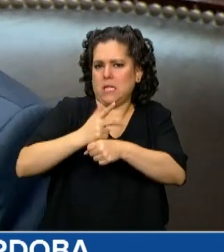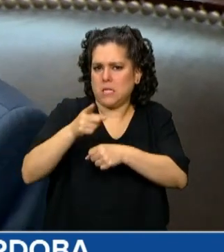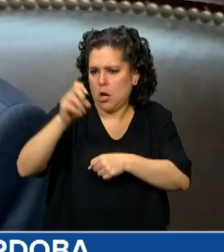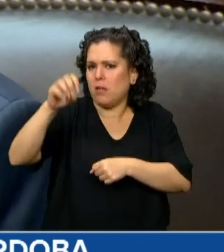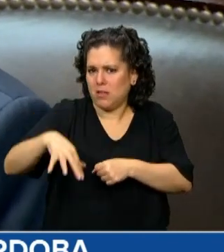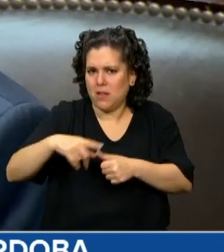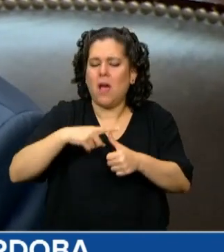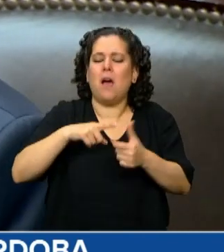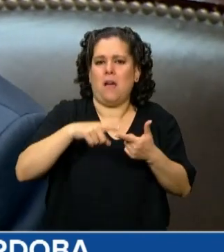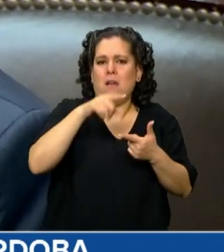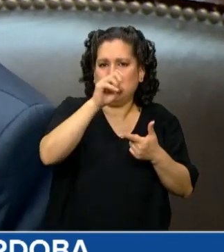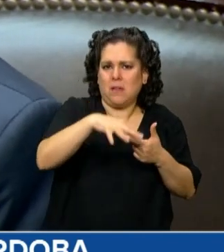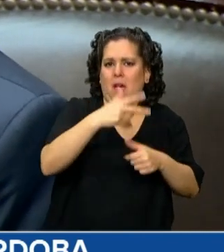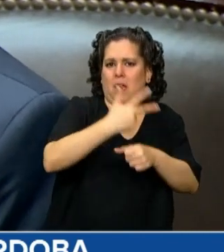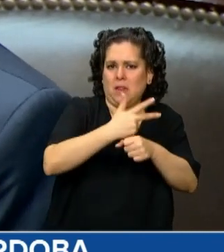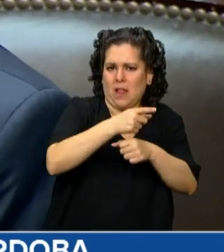intendente Marco Ferrer, en una Argentina